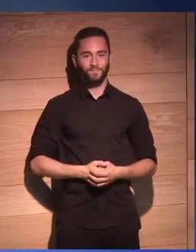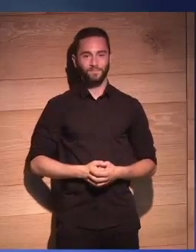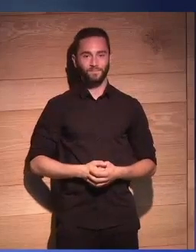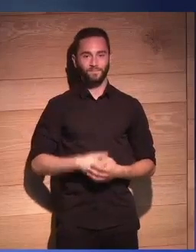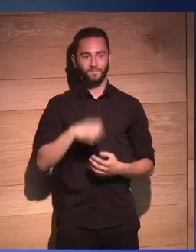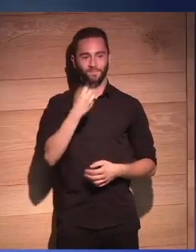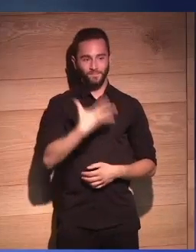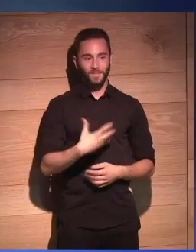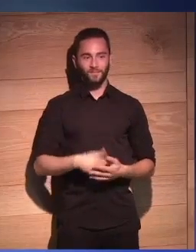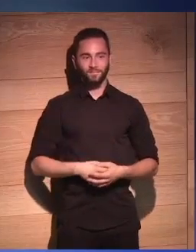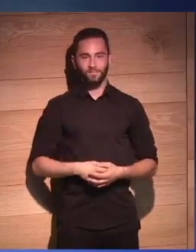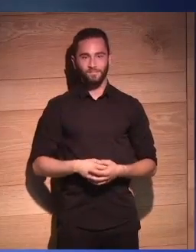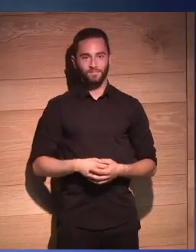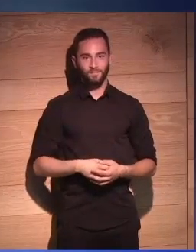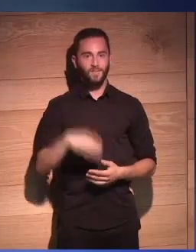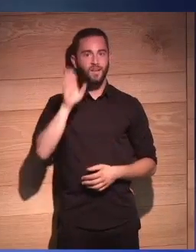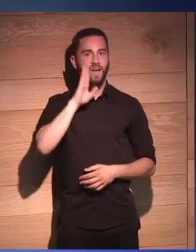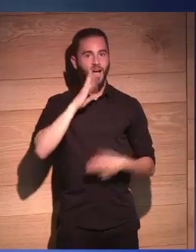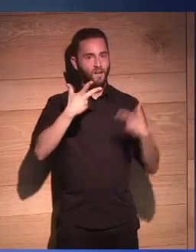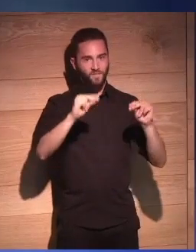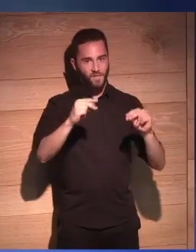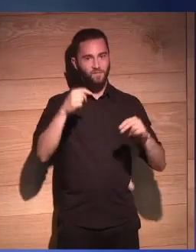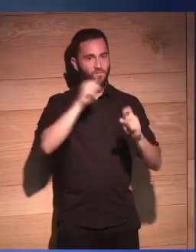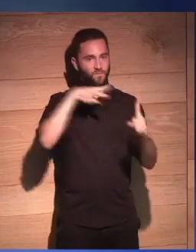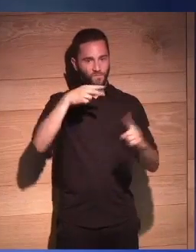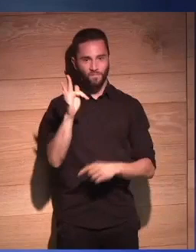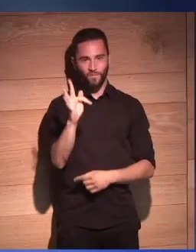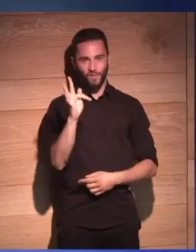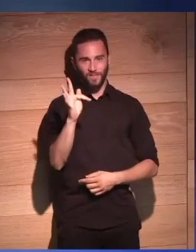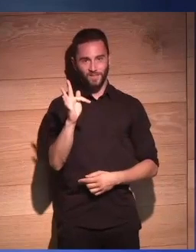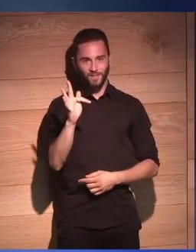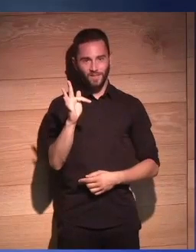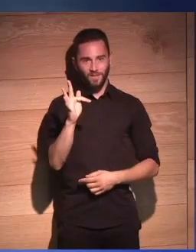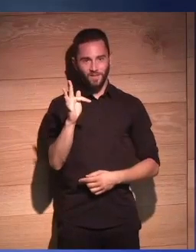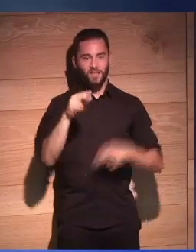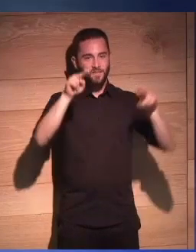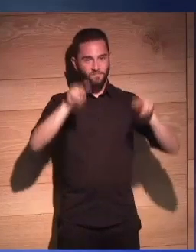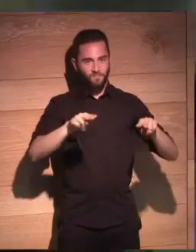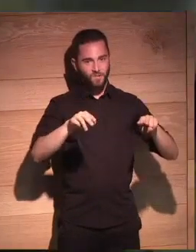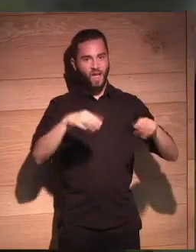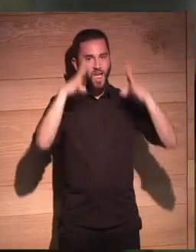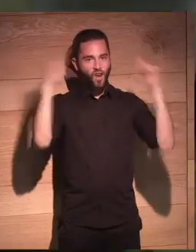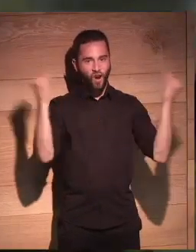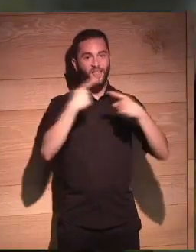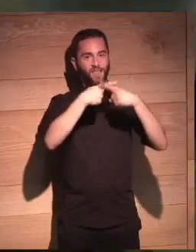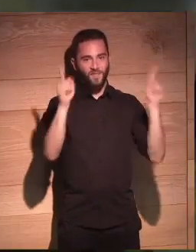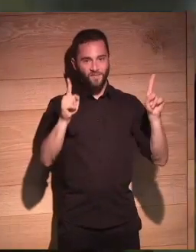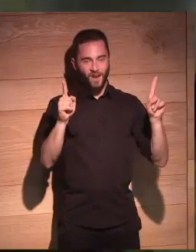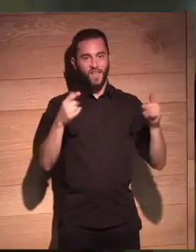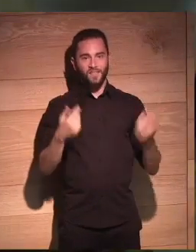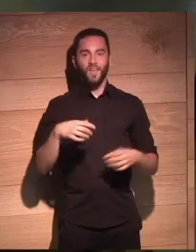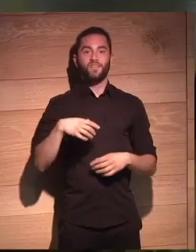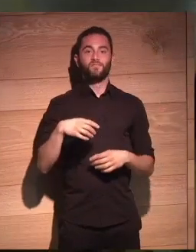Está bien acabar con esta visión positiva de este tipo distinto de residencia en Holanda. Muchas gracias, Carl, muchas gracias a